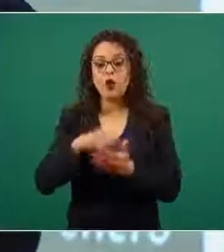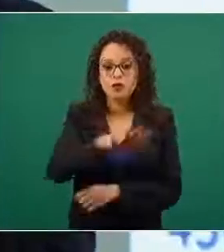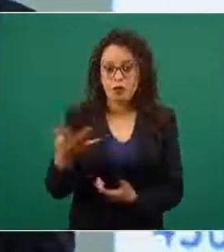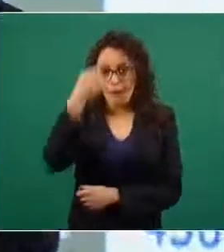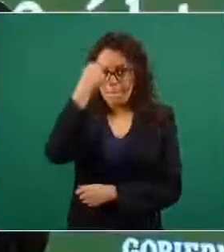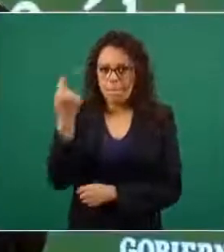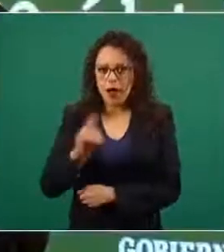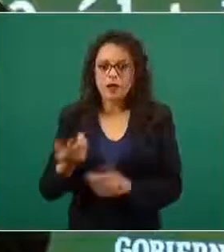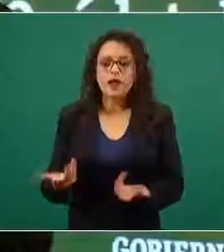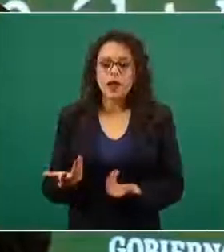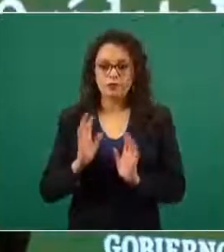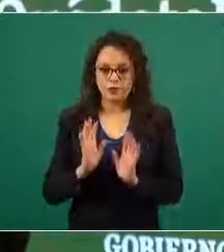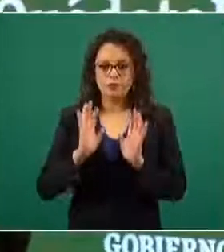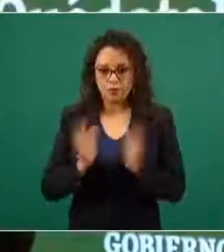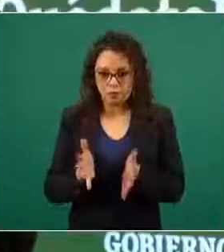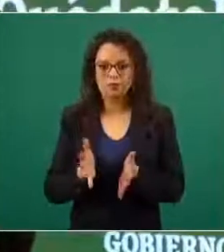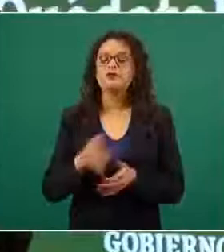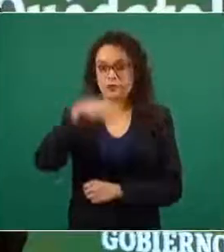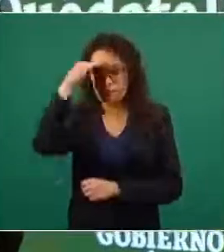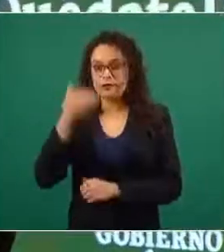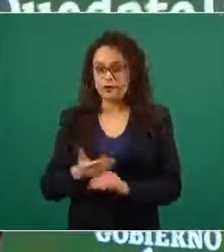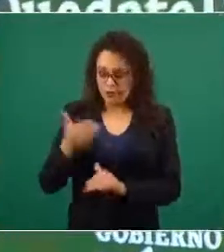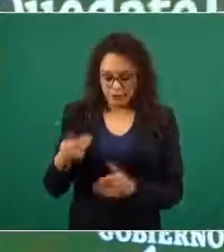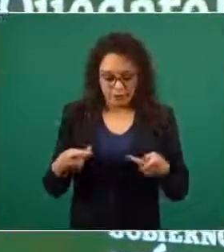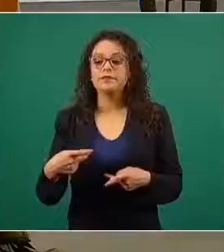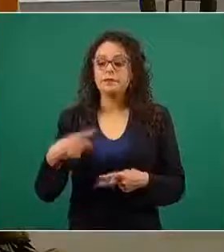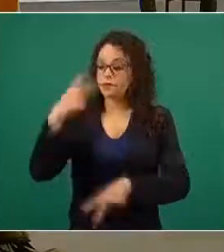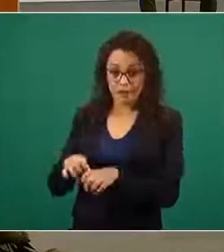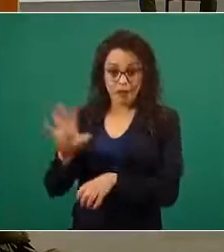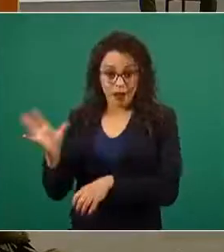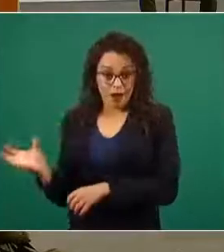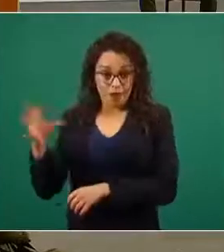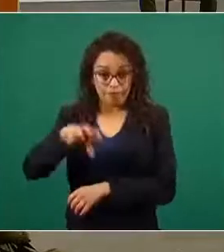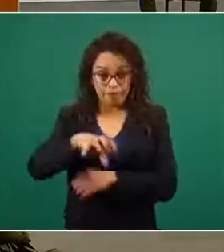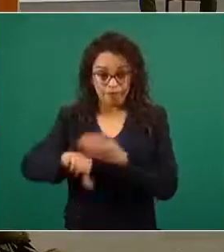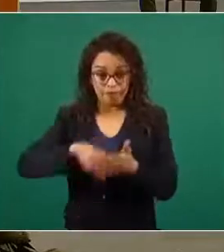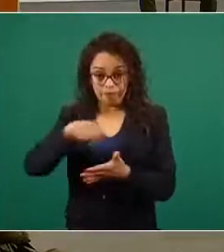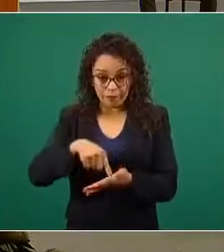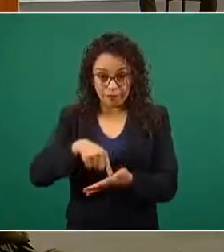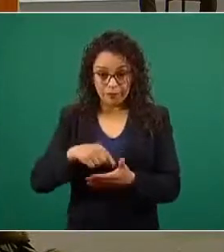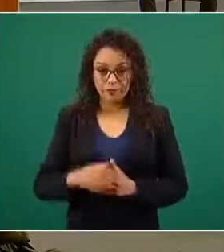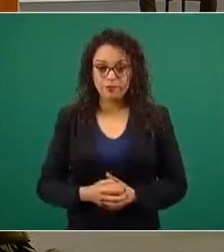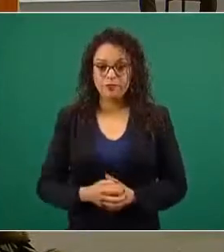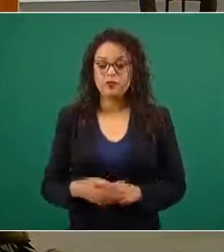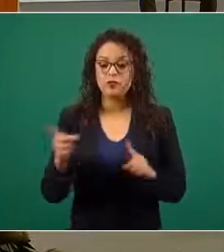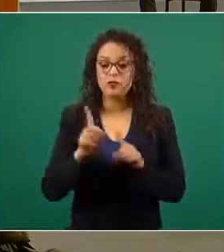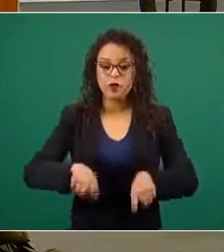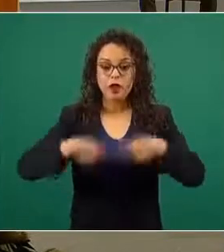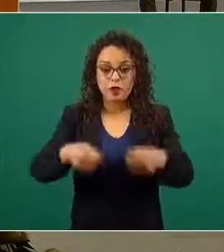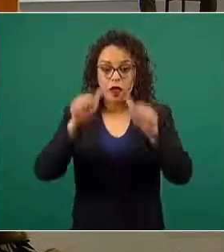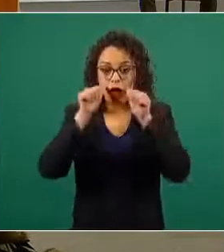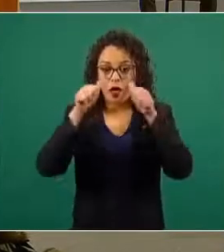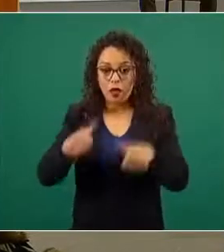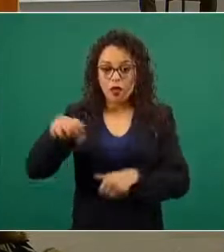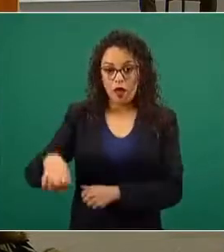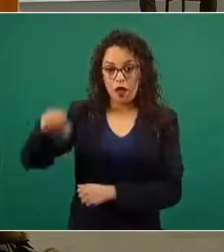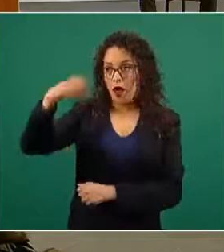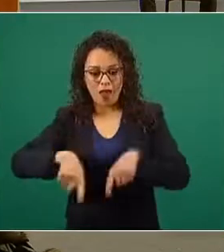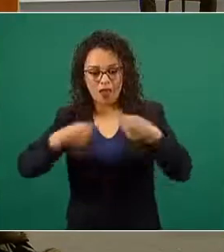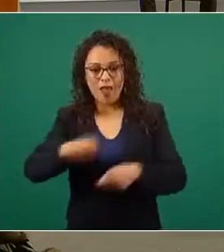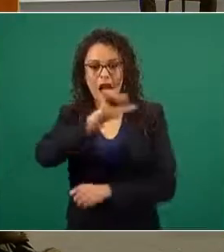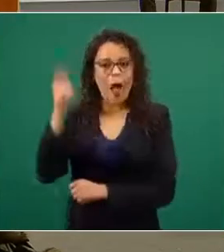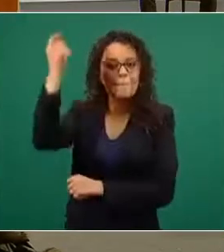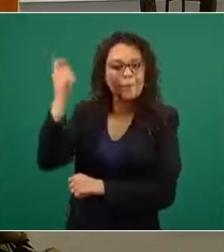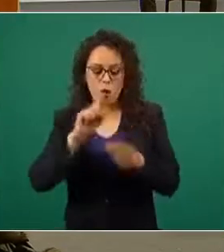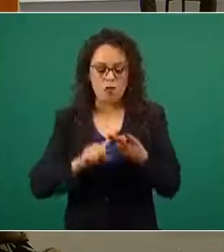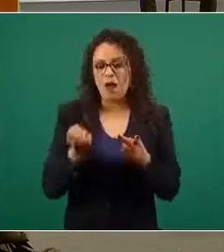para que se vayan ya preparando. Llega la brigada y en el sitio donde se atiende a los adultos mayores cuando se les entrega su pensión,